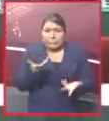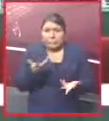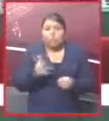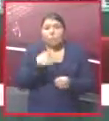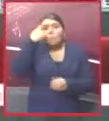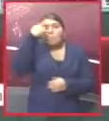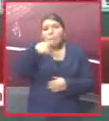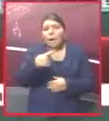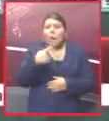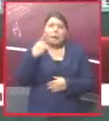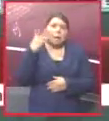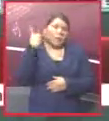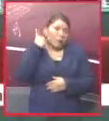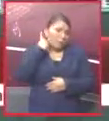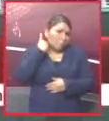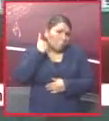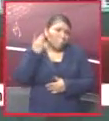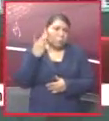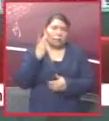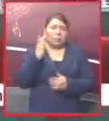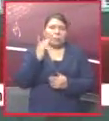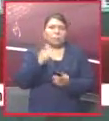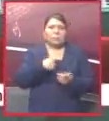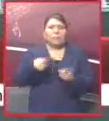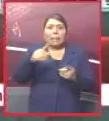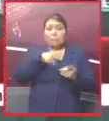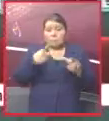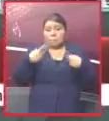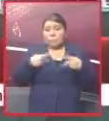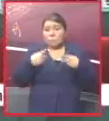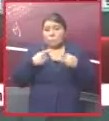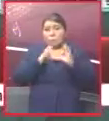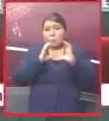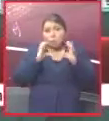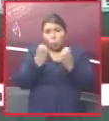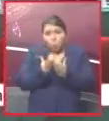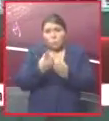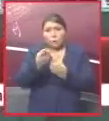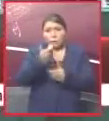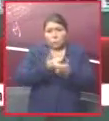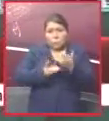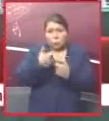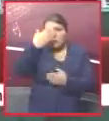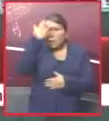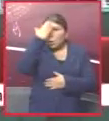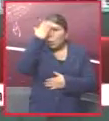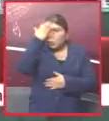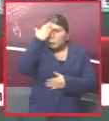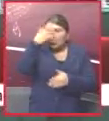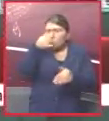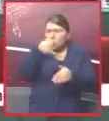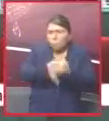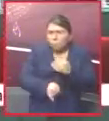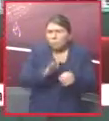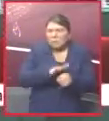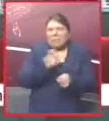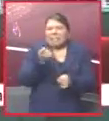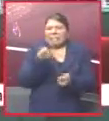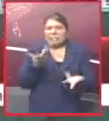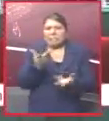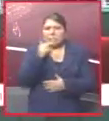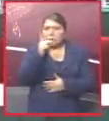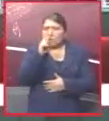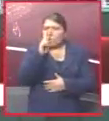los diputados integrantes de esta Comisión de Economía conozcamos a detalle lo que se está realizando en la